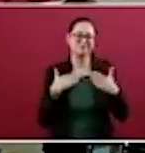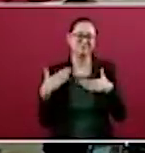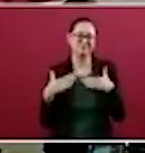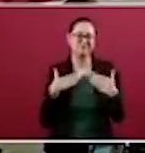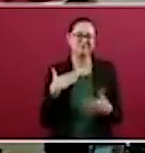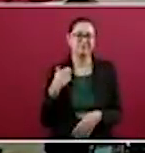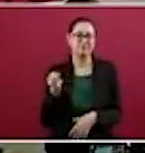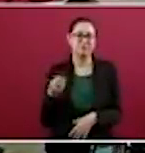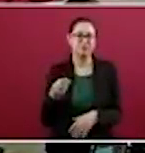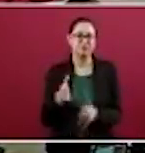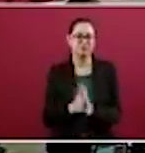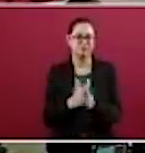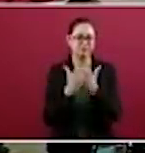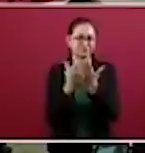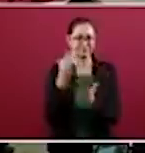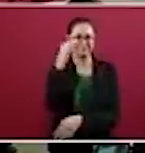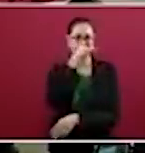de texto gratuitos.